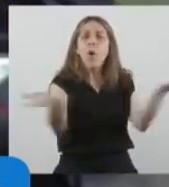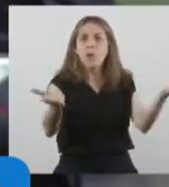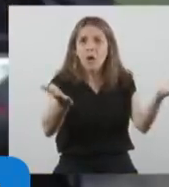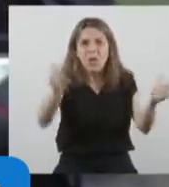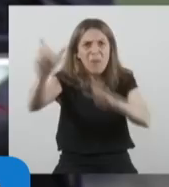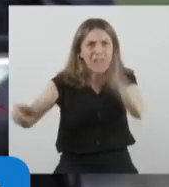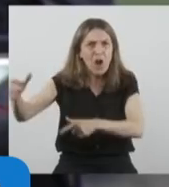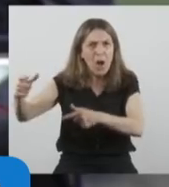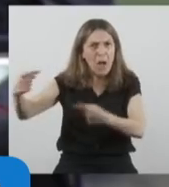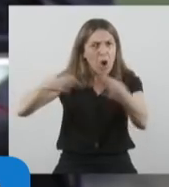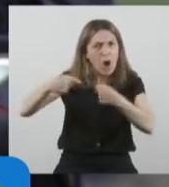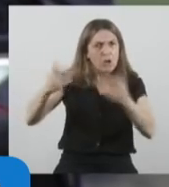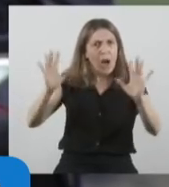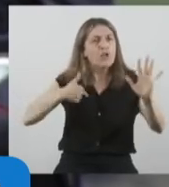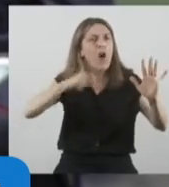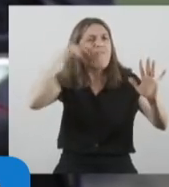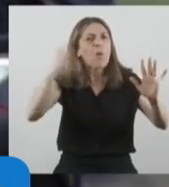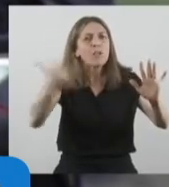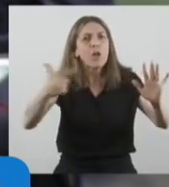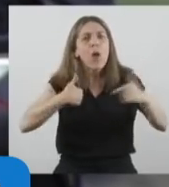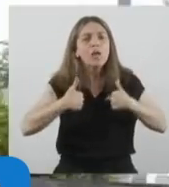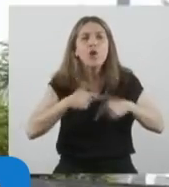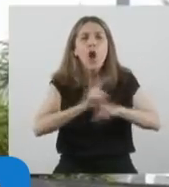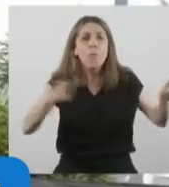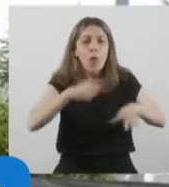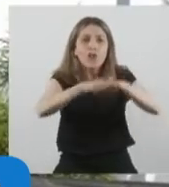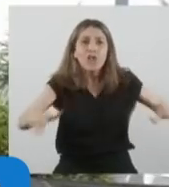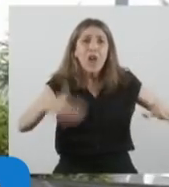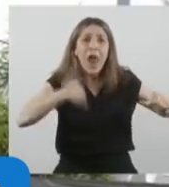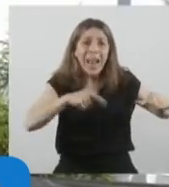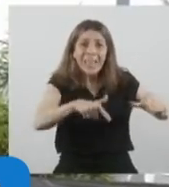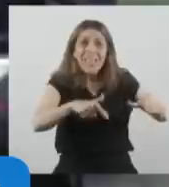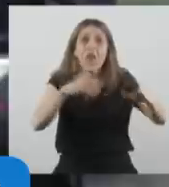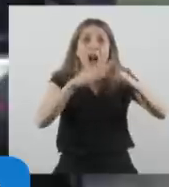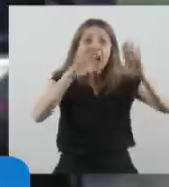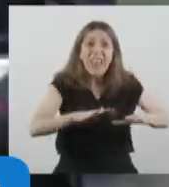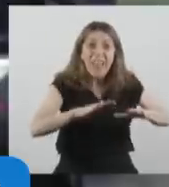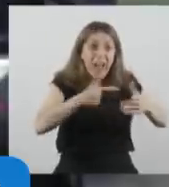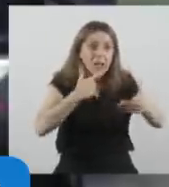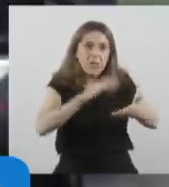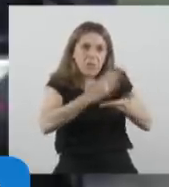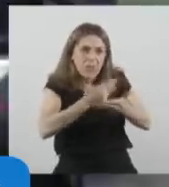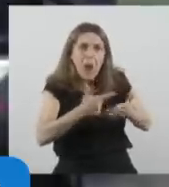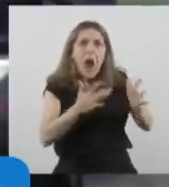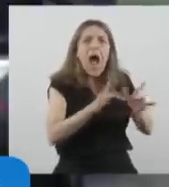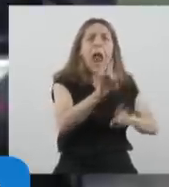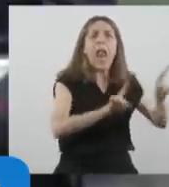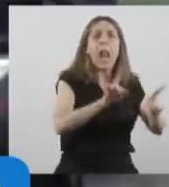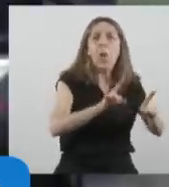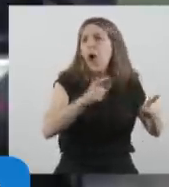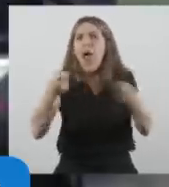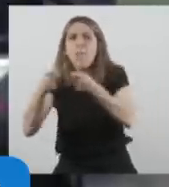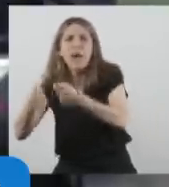tengo vergüenza y no voy a dejar que los chicos argentinos no tengan educación para que algo y algunos hagan sus mejores negocios